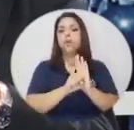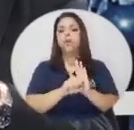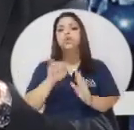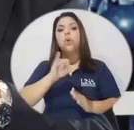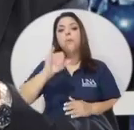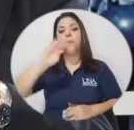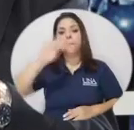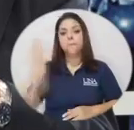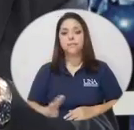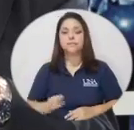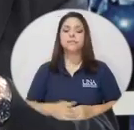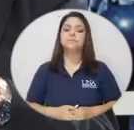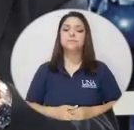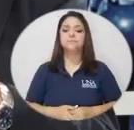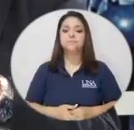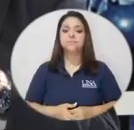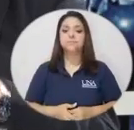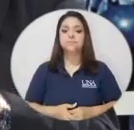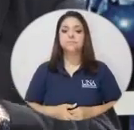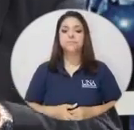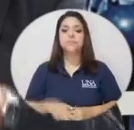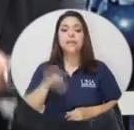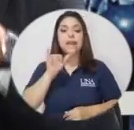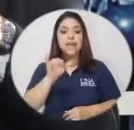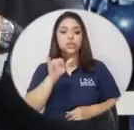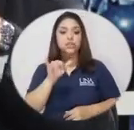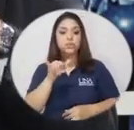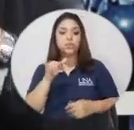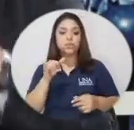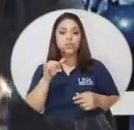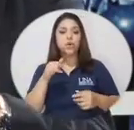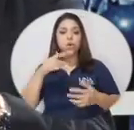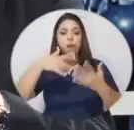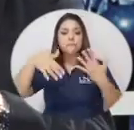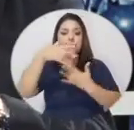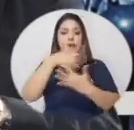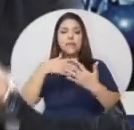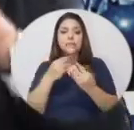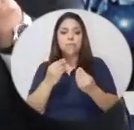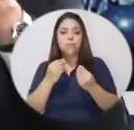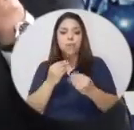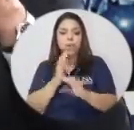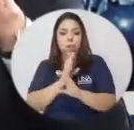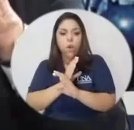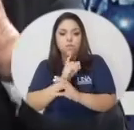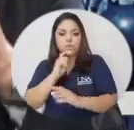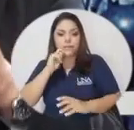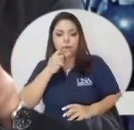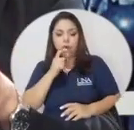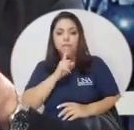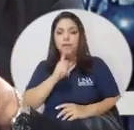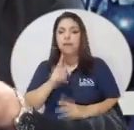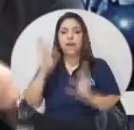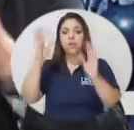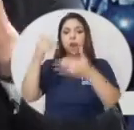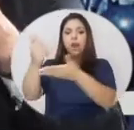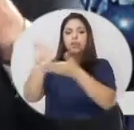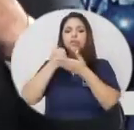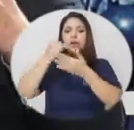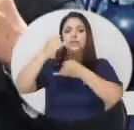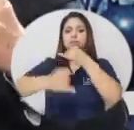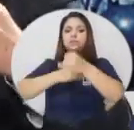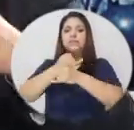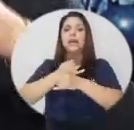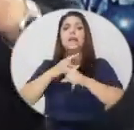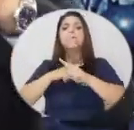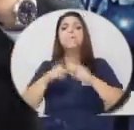al presidente de Brasil, Bolsonaro. Es un ambiente muy conservador, no podemos esperar ayuda internacional y en la